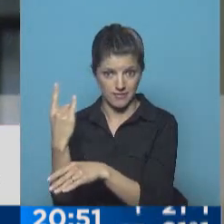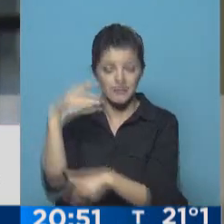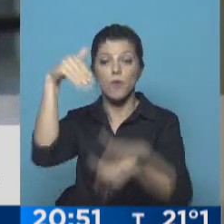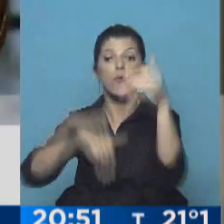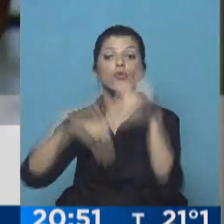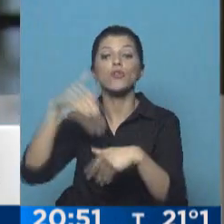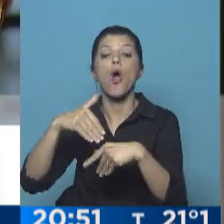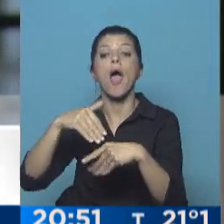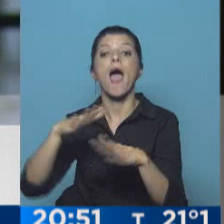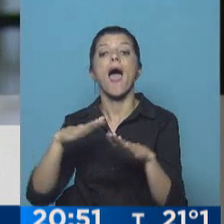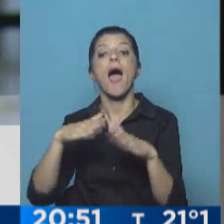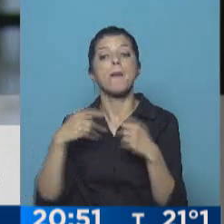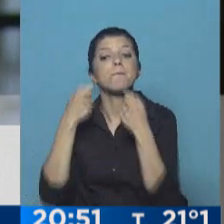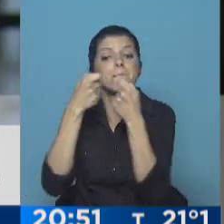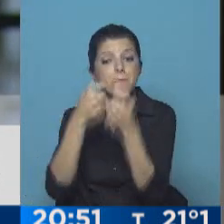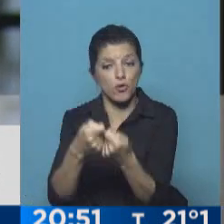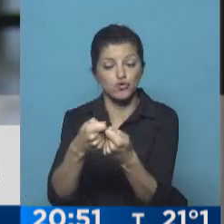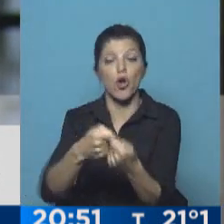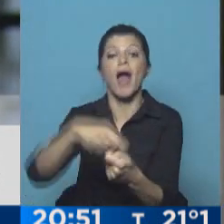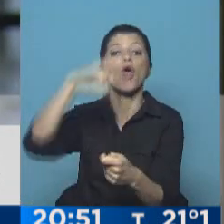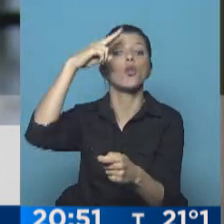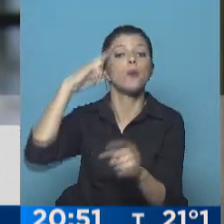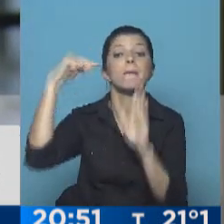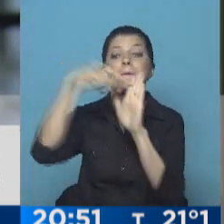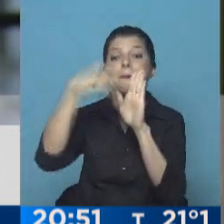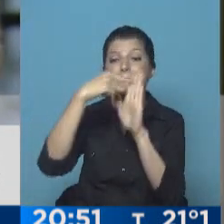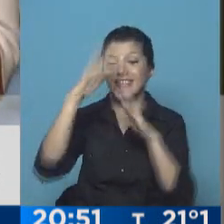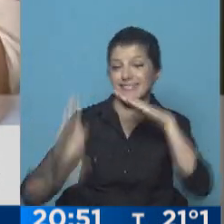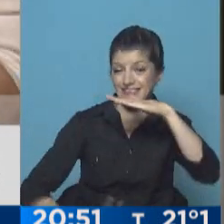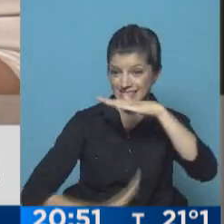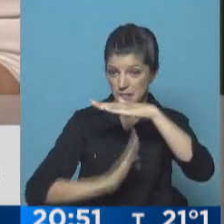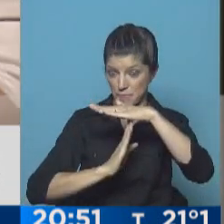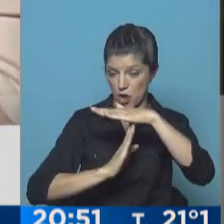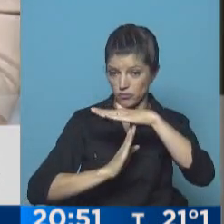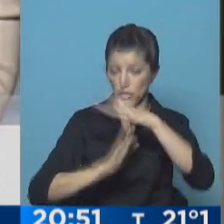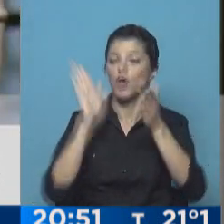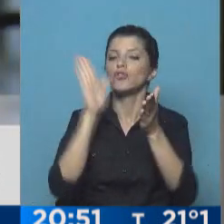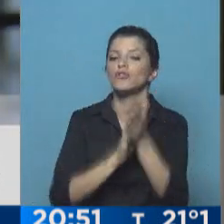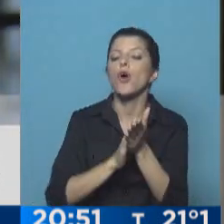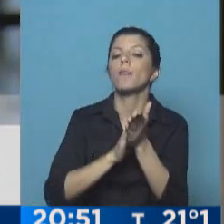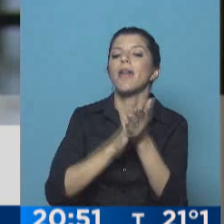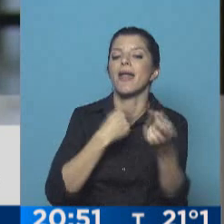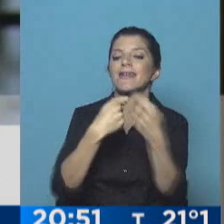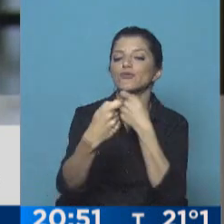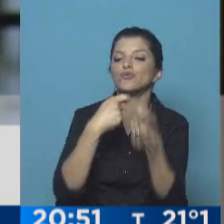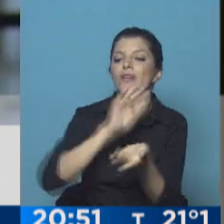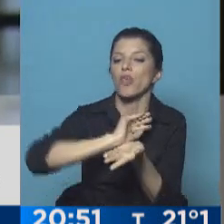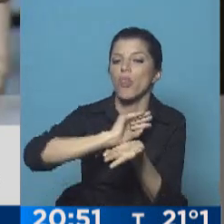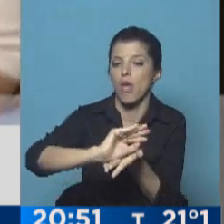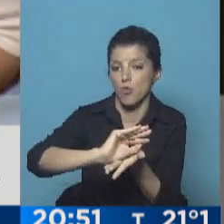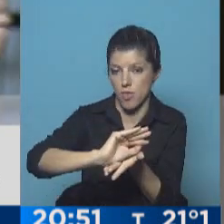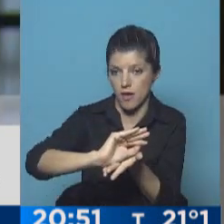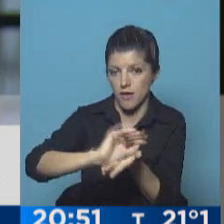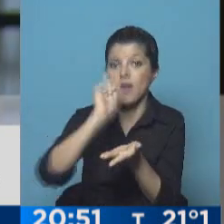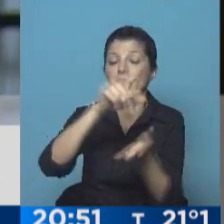aprobó los nueve principios fundamentales en materia de reestructuración de deuda